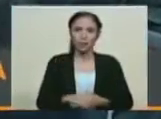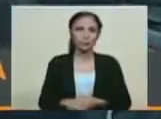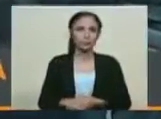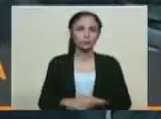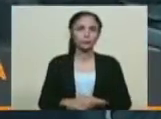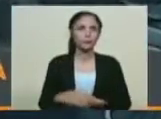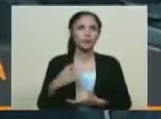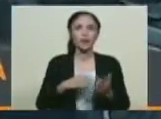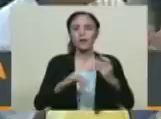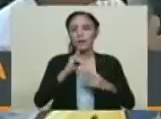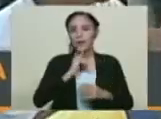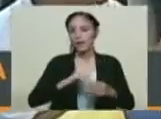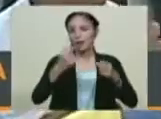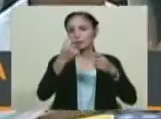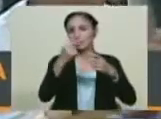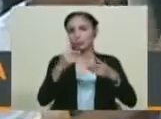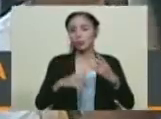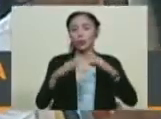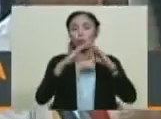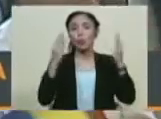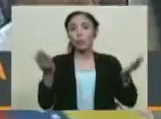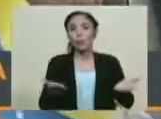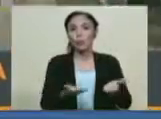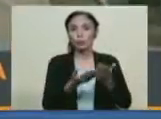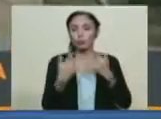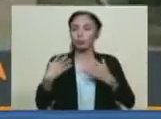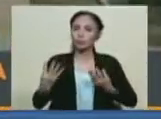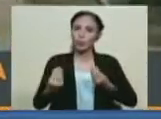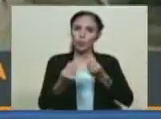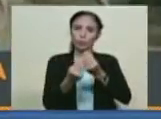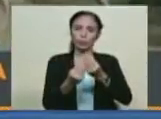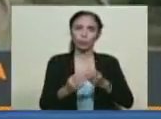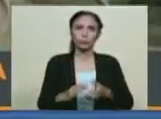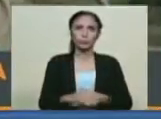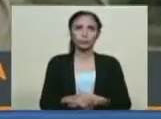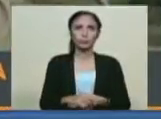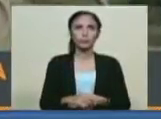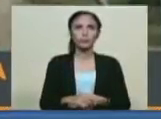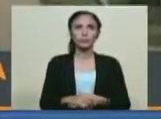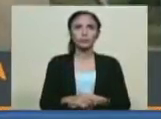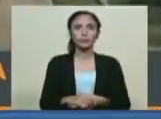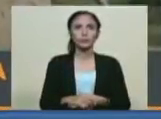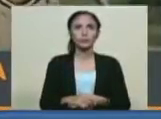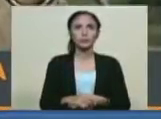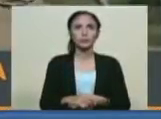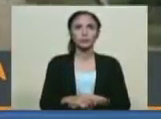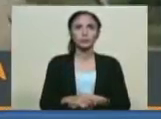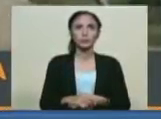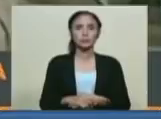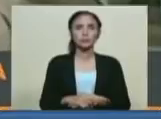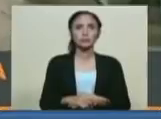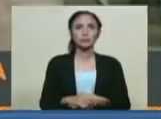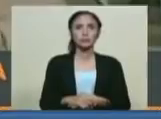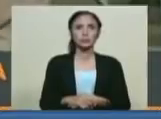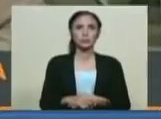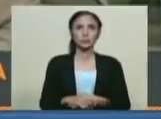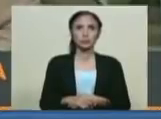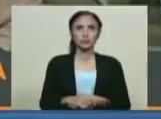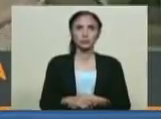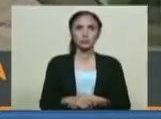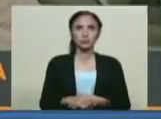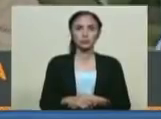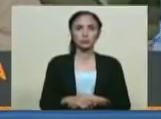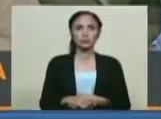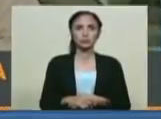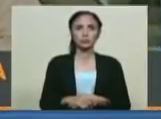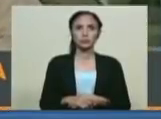vamos con Irán, vamos con el mundo nuevo que florece. El mundo multipolar, ¿se dan cuenta? ¿Se dan cuenta?